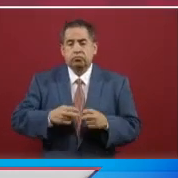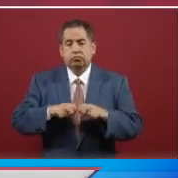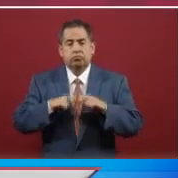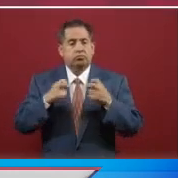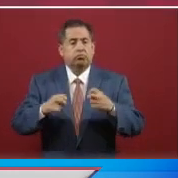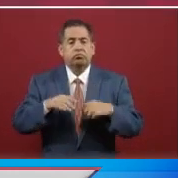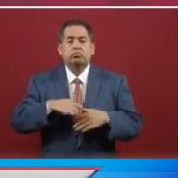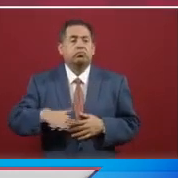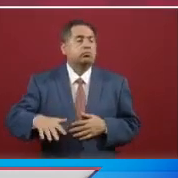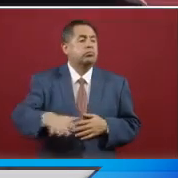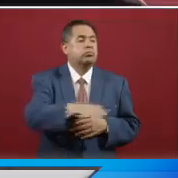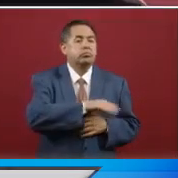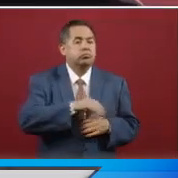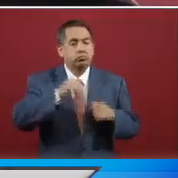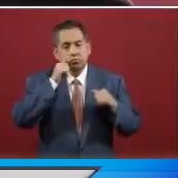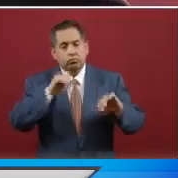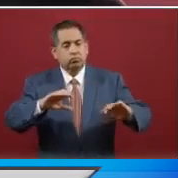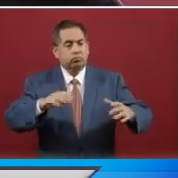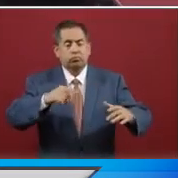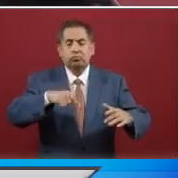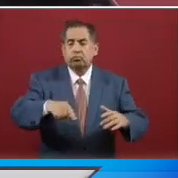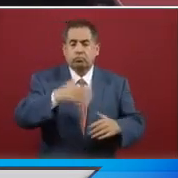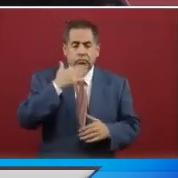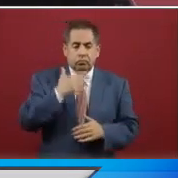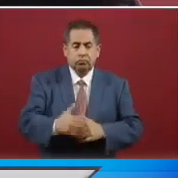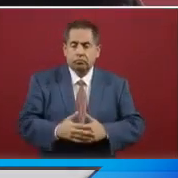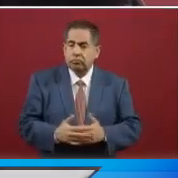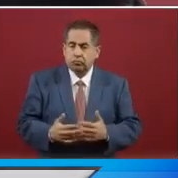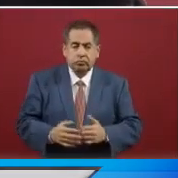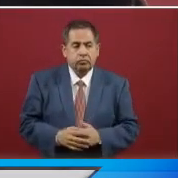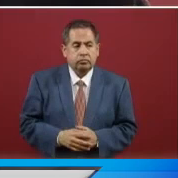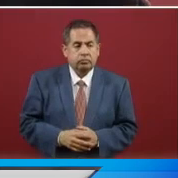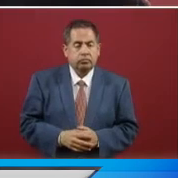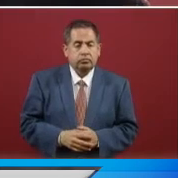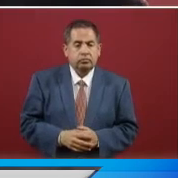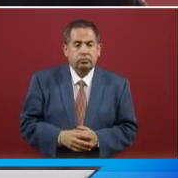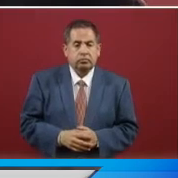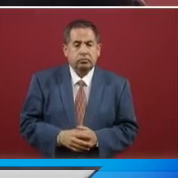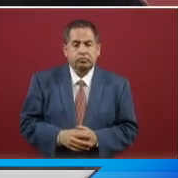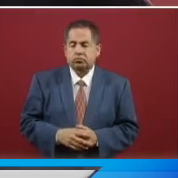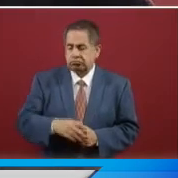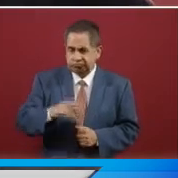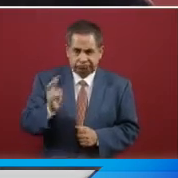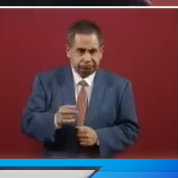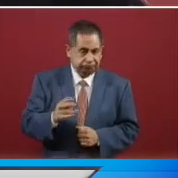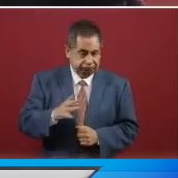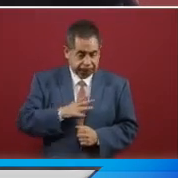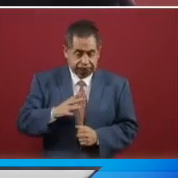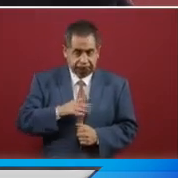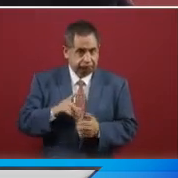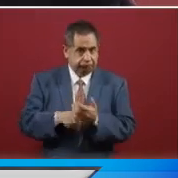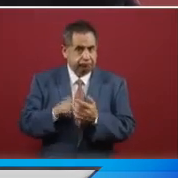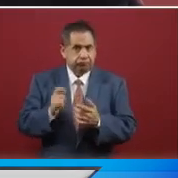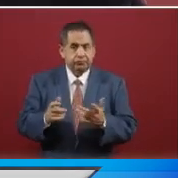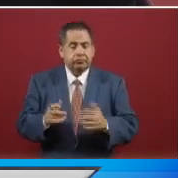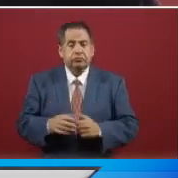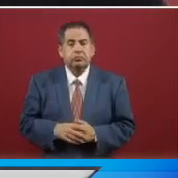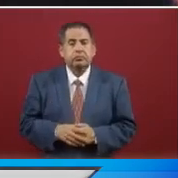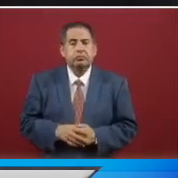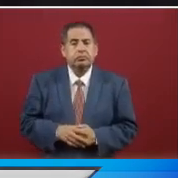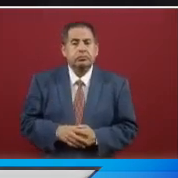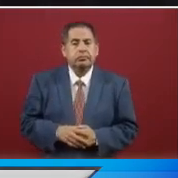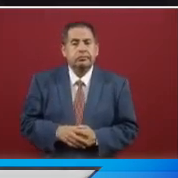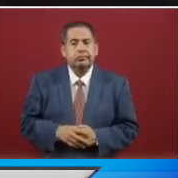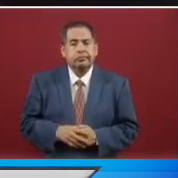avanza en la impartición de justicia. Existen malos ejemplos por parte del Poder Ejecutivo. Se fabricaban delitos y se garantizaba impunidad a